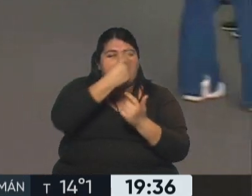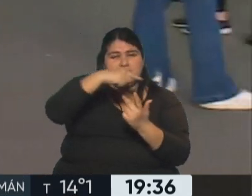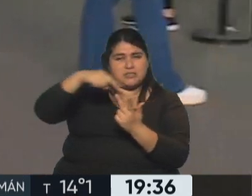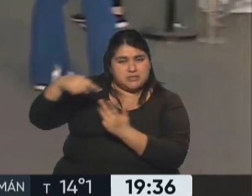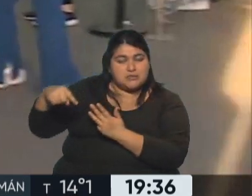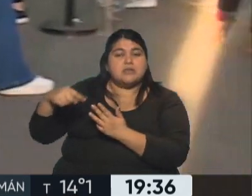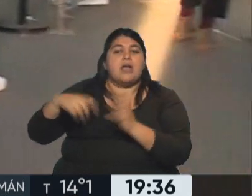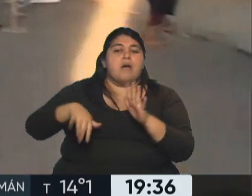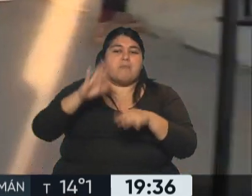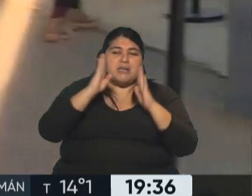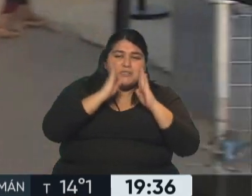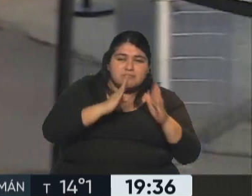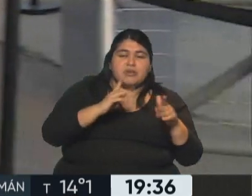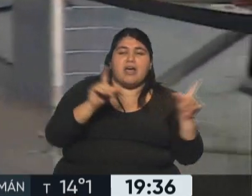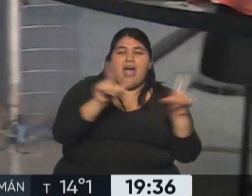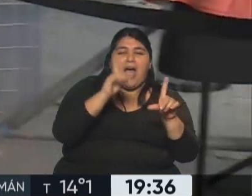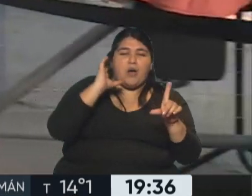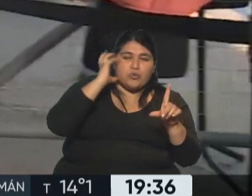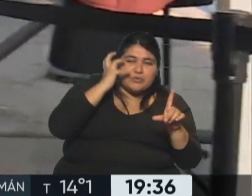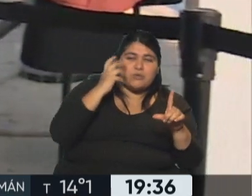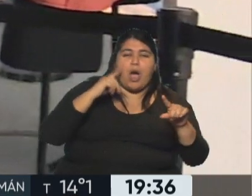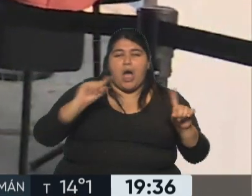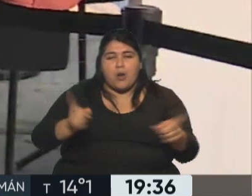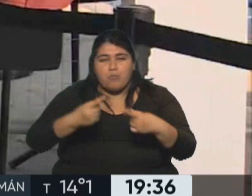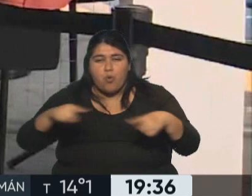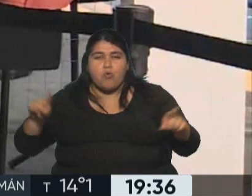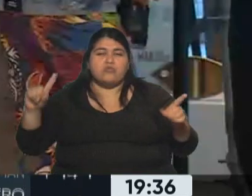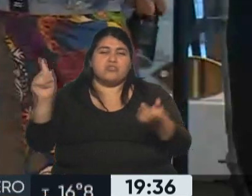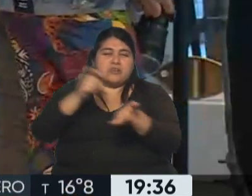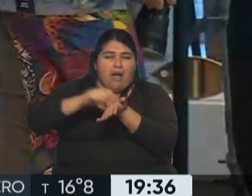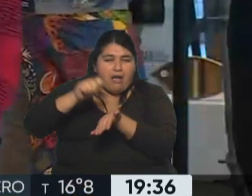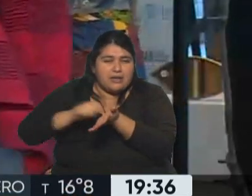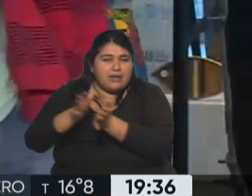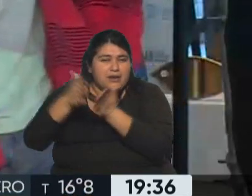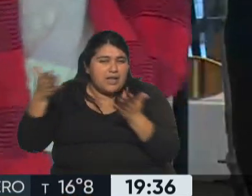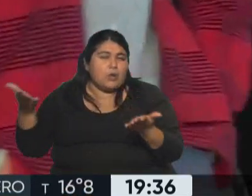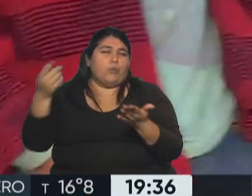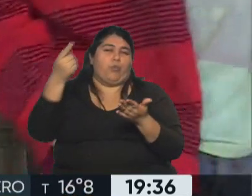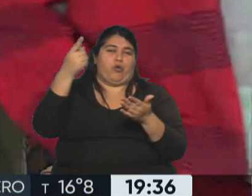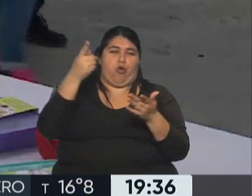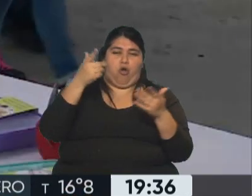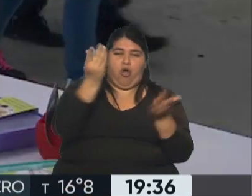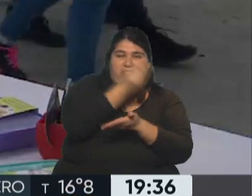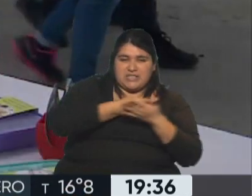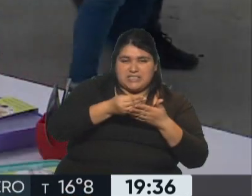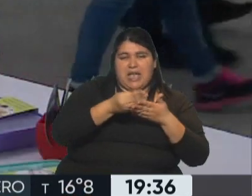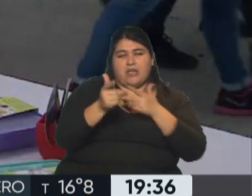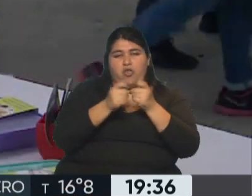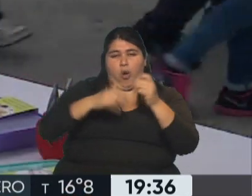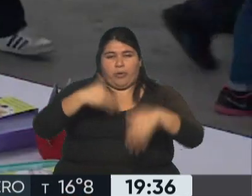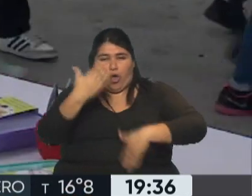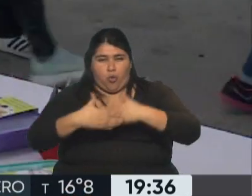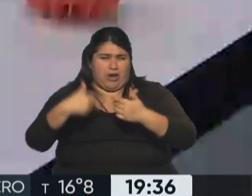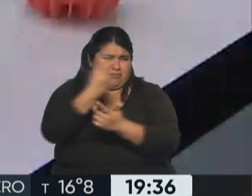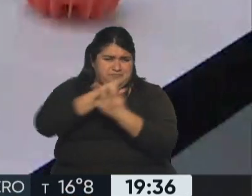al mundo audiovisual a la música al mundo editorial al diseño a los videojuegos y convoca la gente